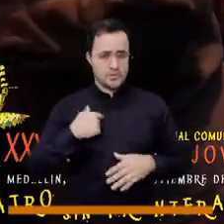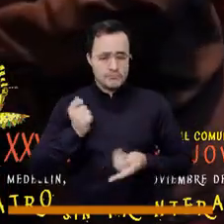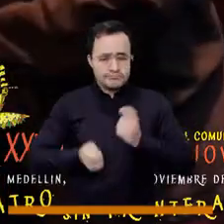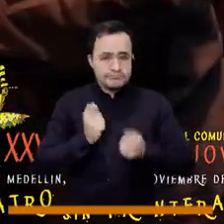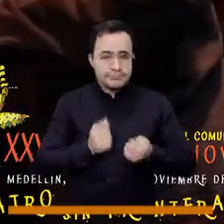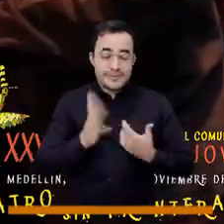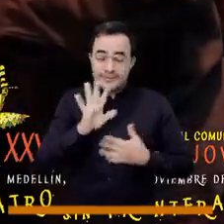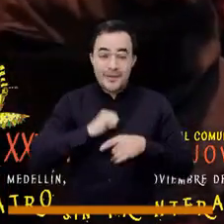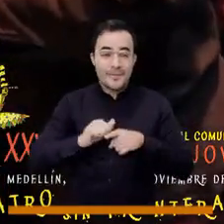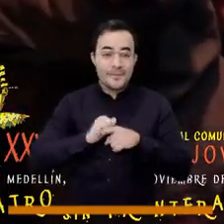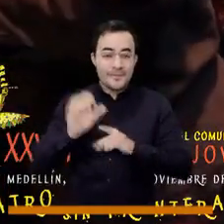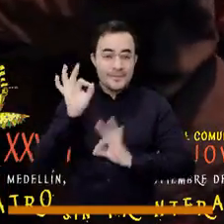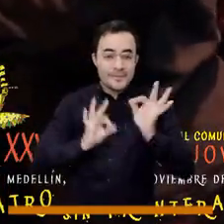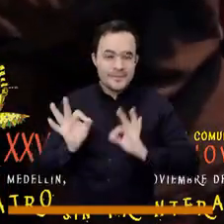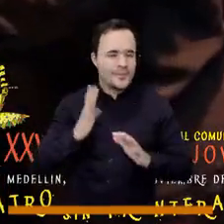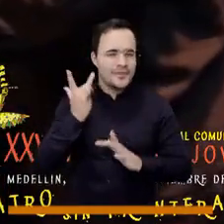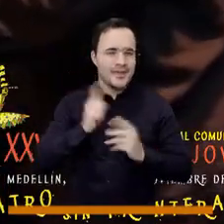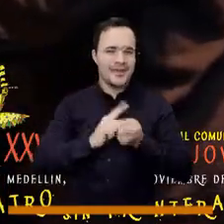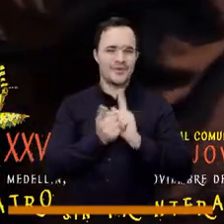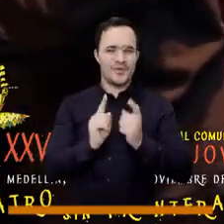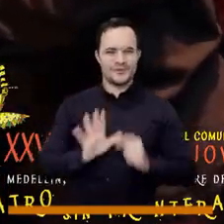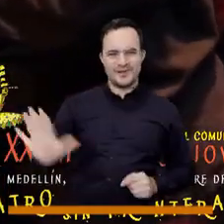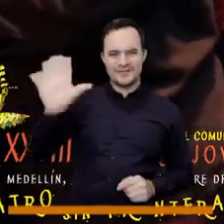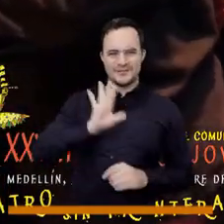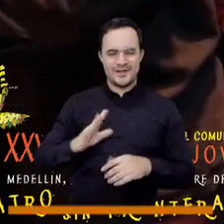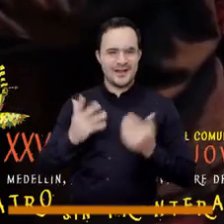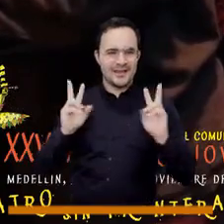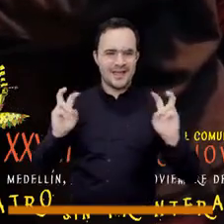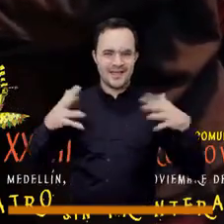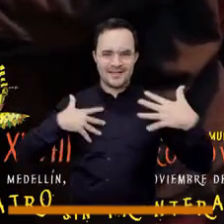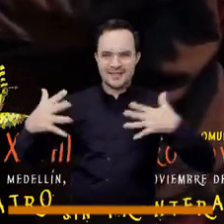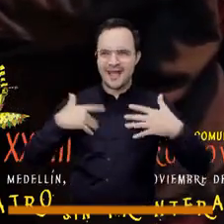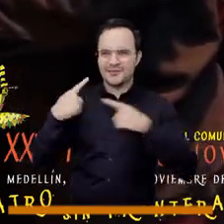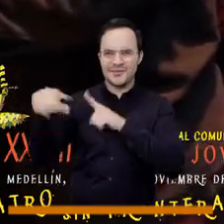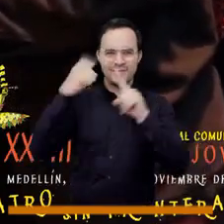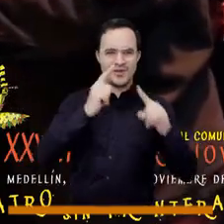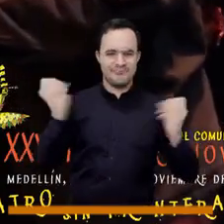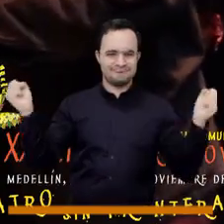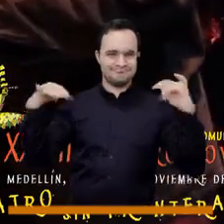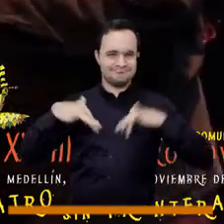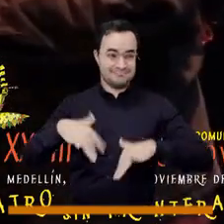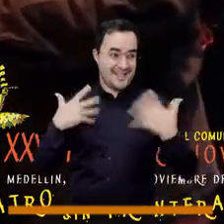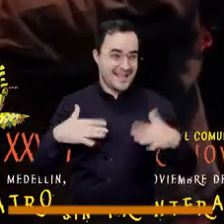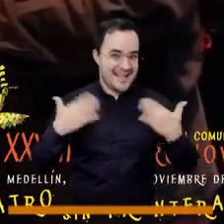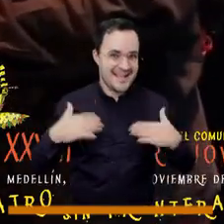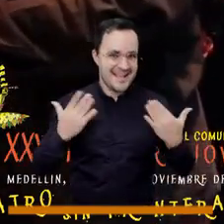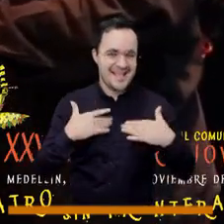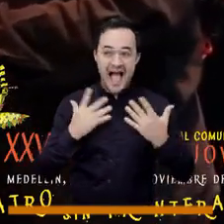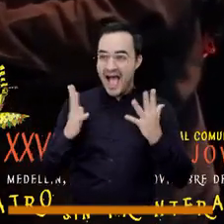muchachas, estoy ensayando porque se viene el Encuentro Nacional Comunitario de Teatro.